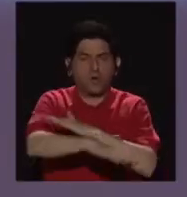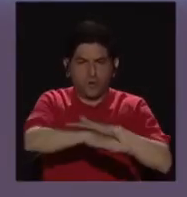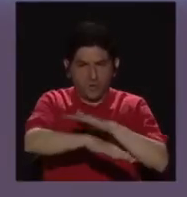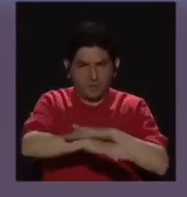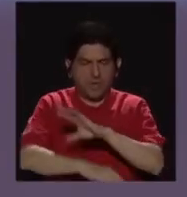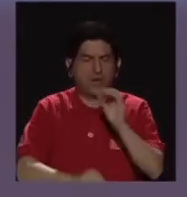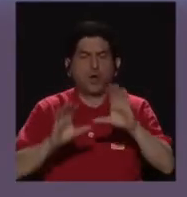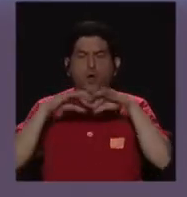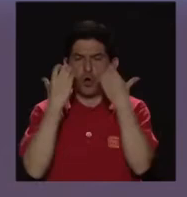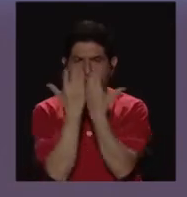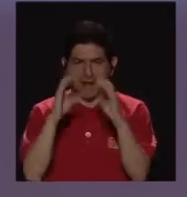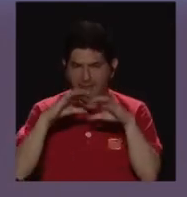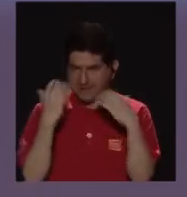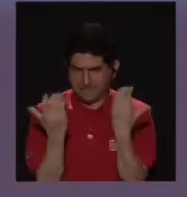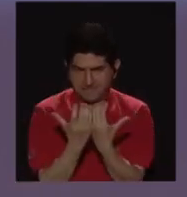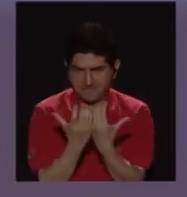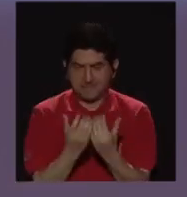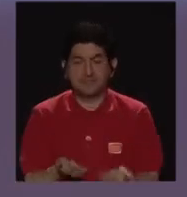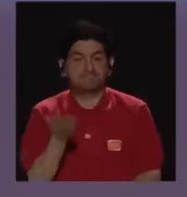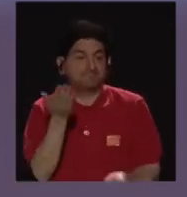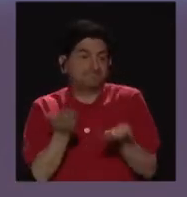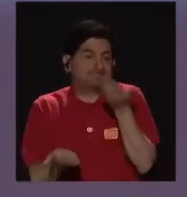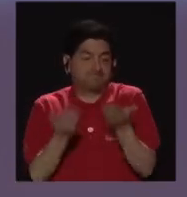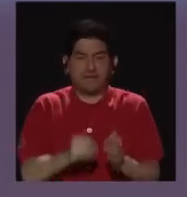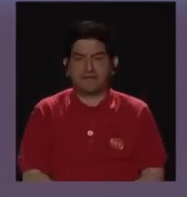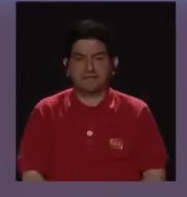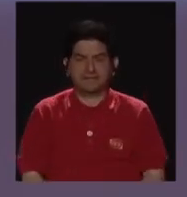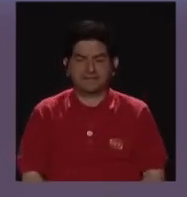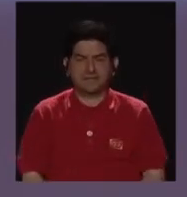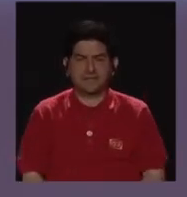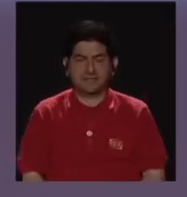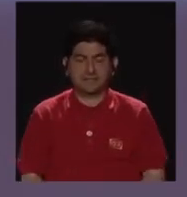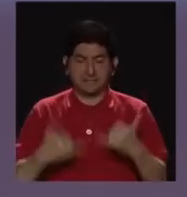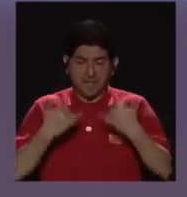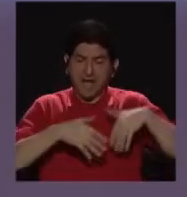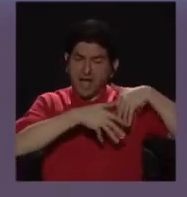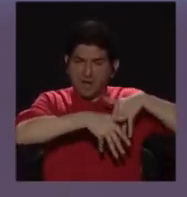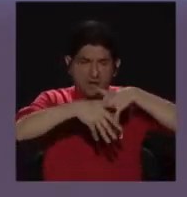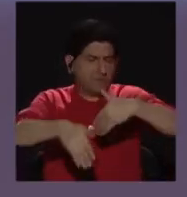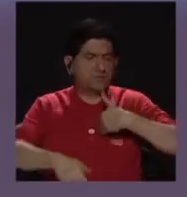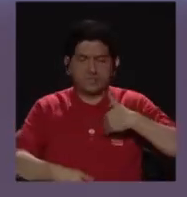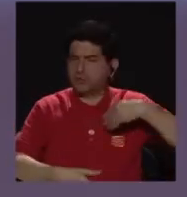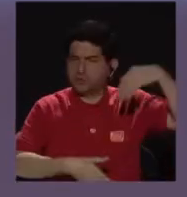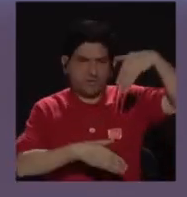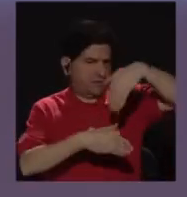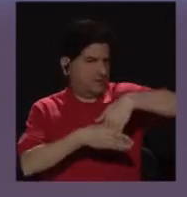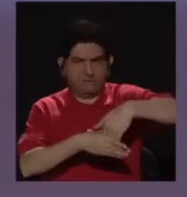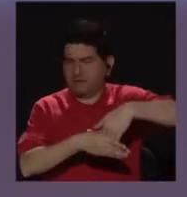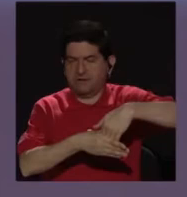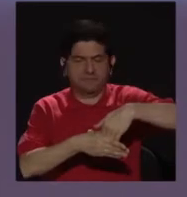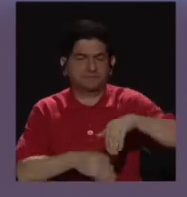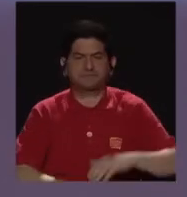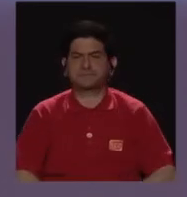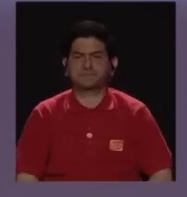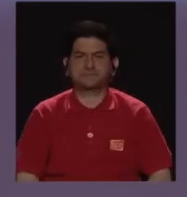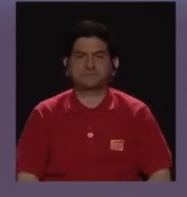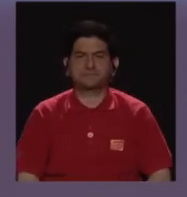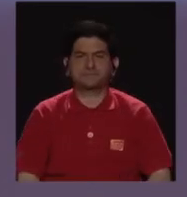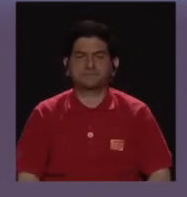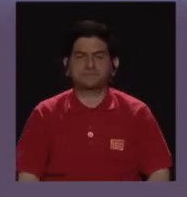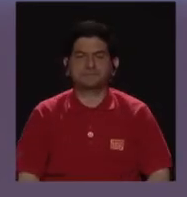clasista que de alguna forma a como está planteada la marcha no tienen cabida y este